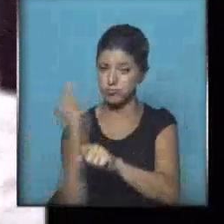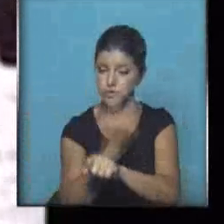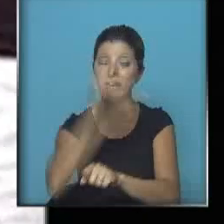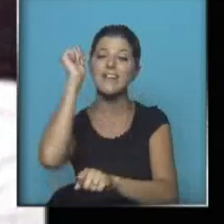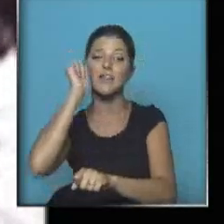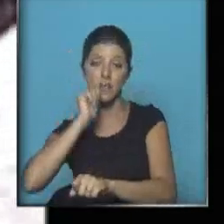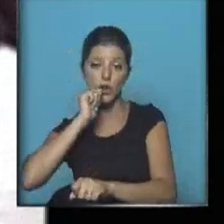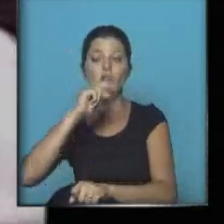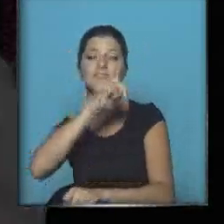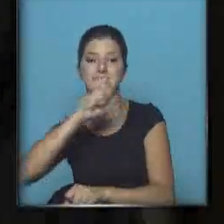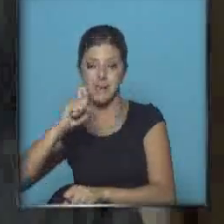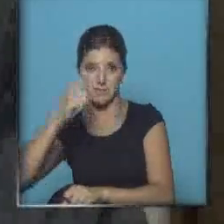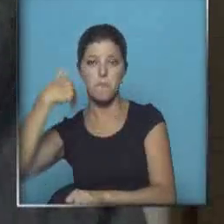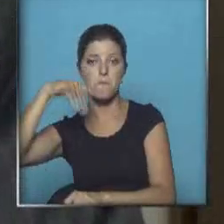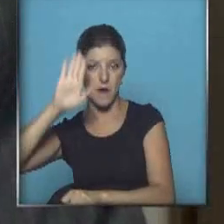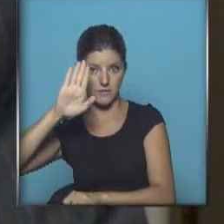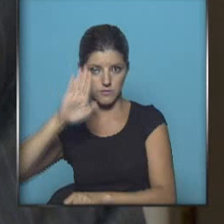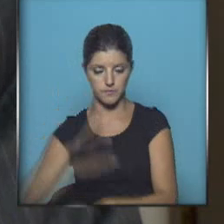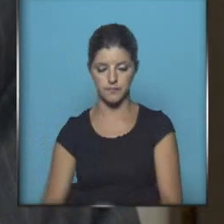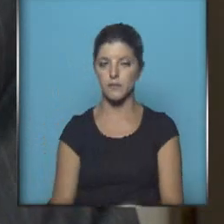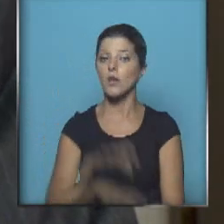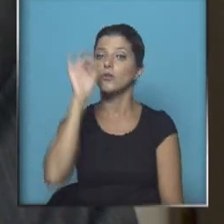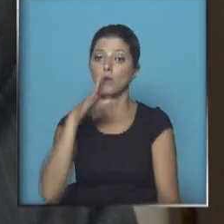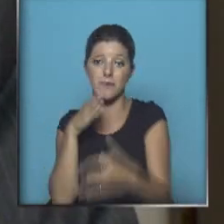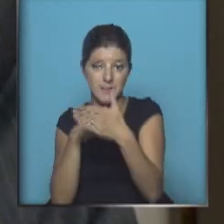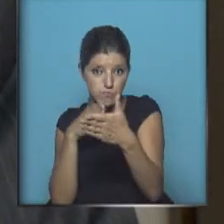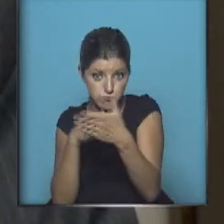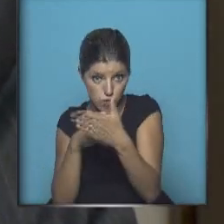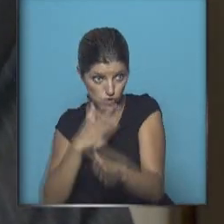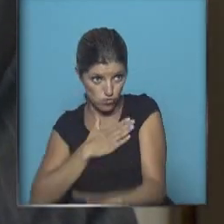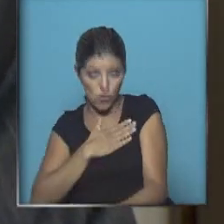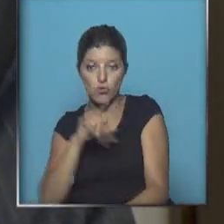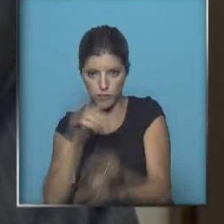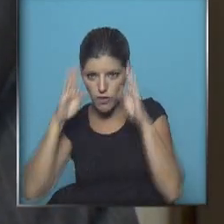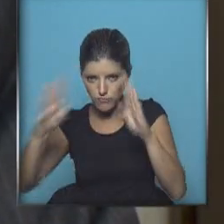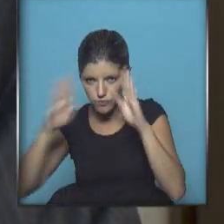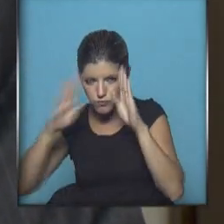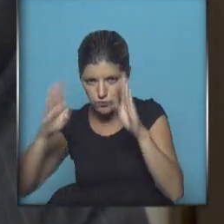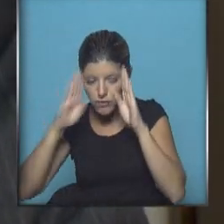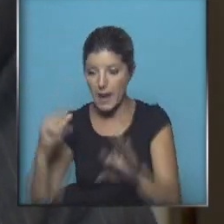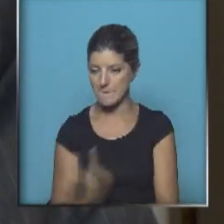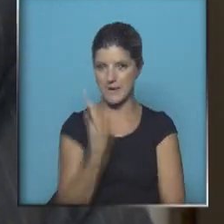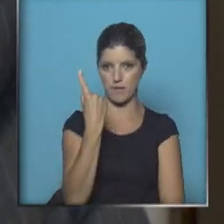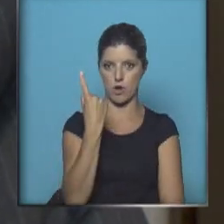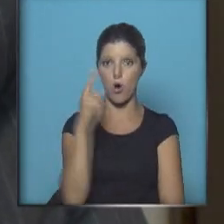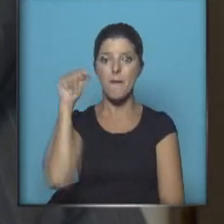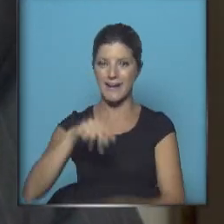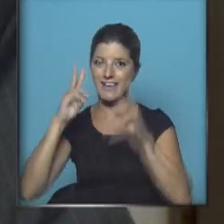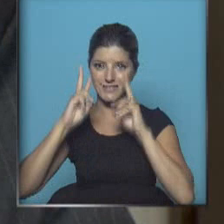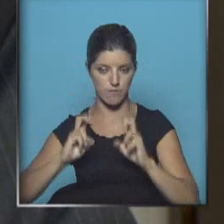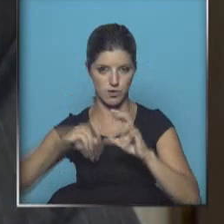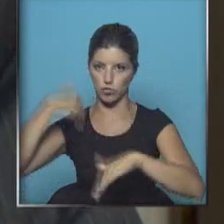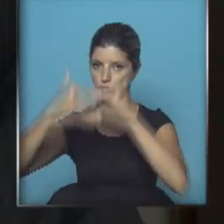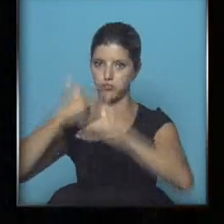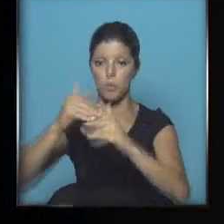heridas a otros cientos. No solo no voy a ser un obstáculo, sino que voy a estar ahí, como se dice, al pie del cañón, el primero para que esta causa avance. Justamente